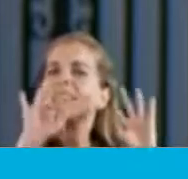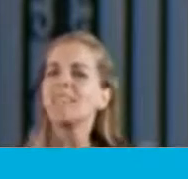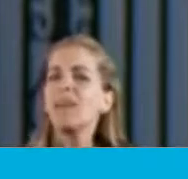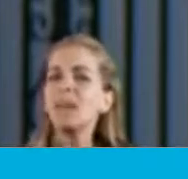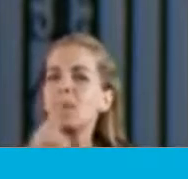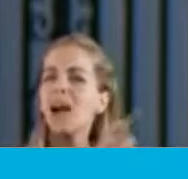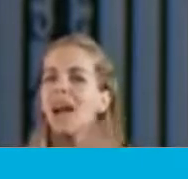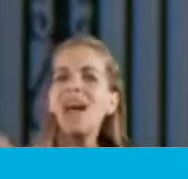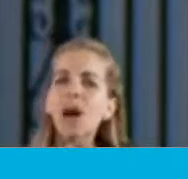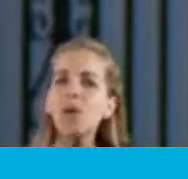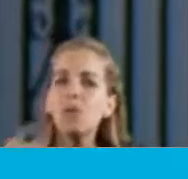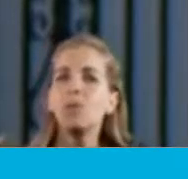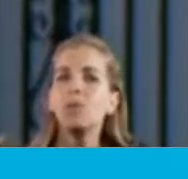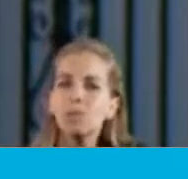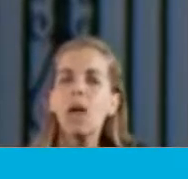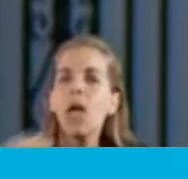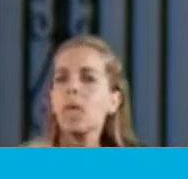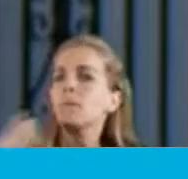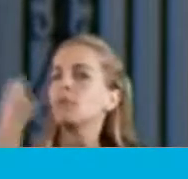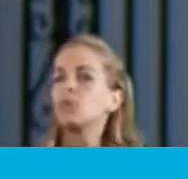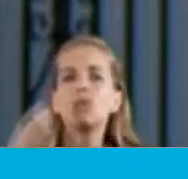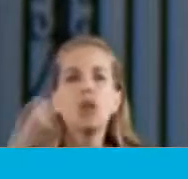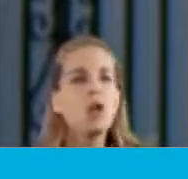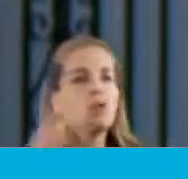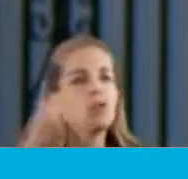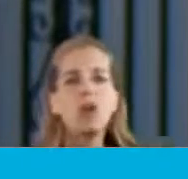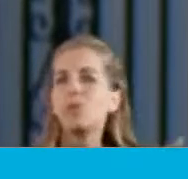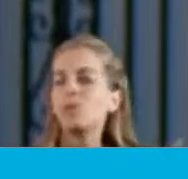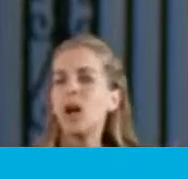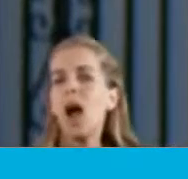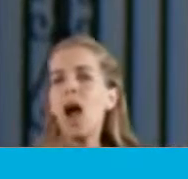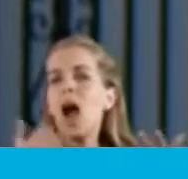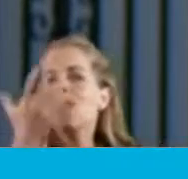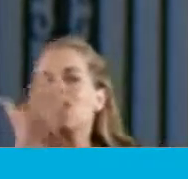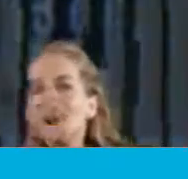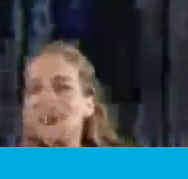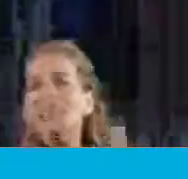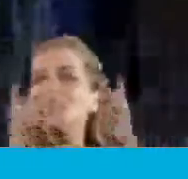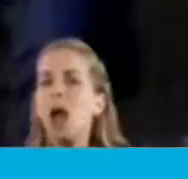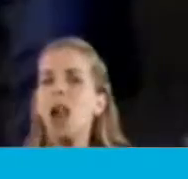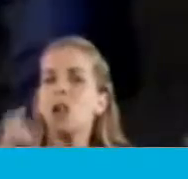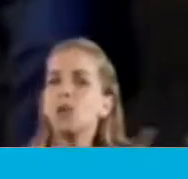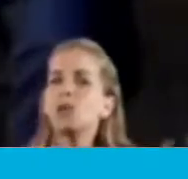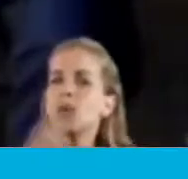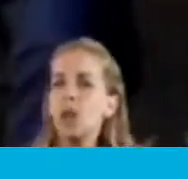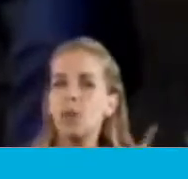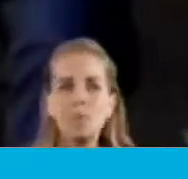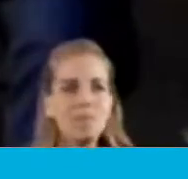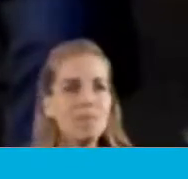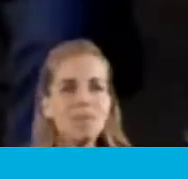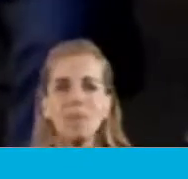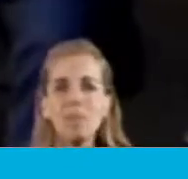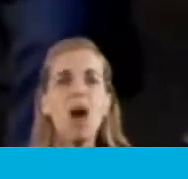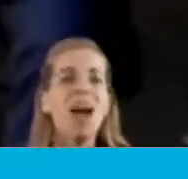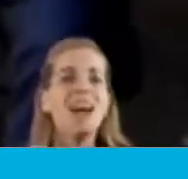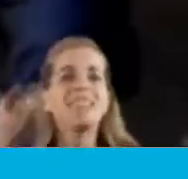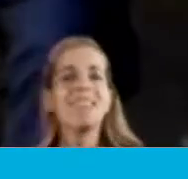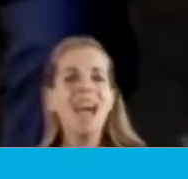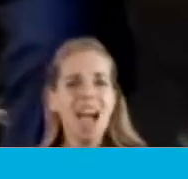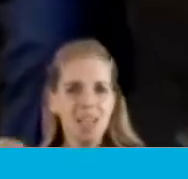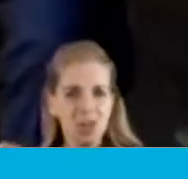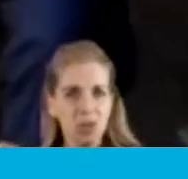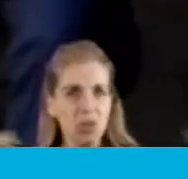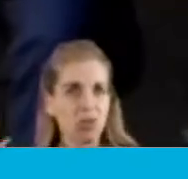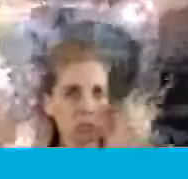pelear incansablemente aun cuando la adversidad se nos pare enfrente. Eso hicieron nuestros patriotas. En